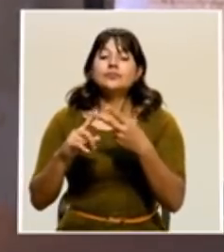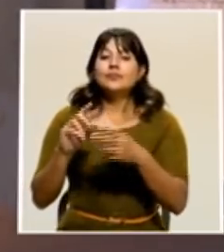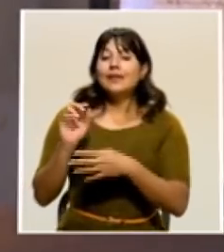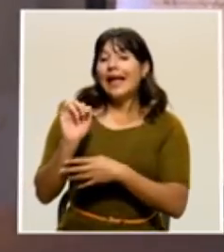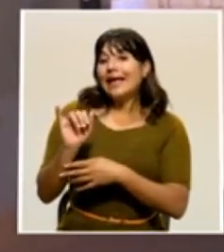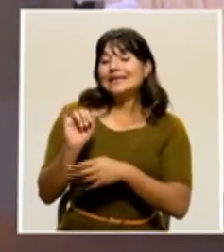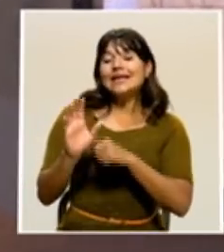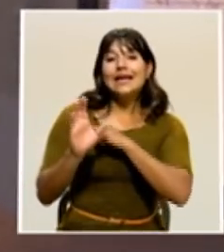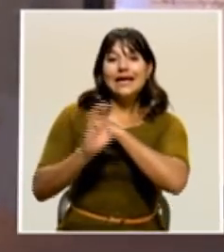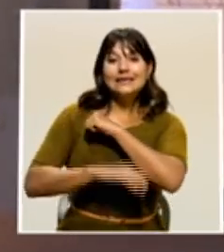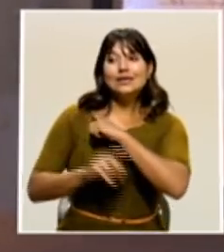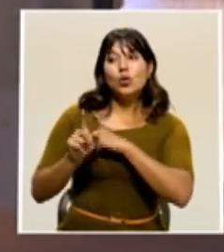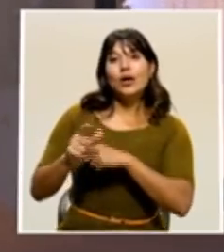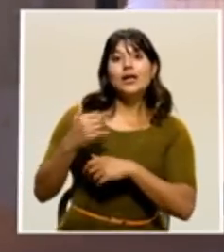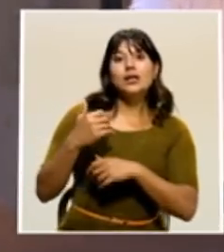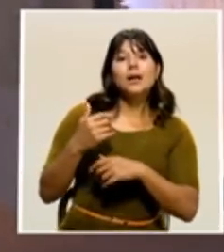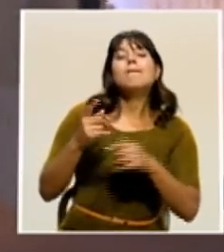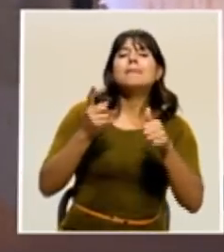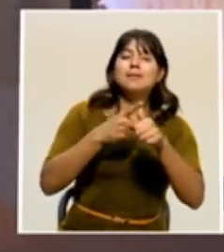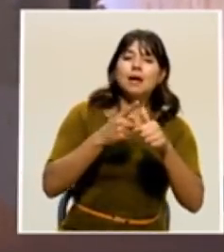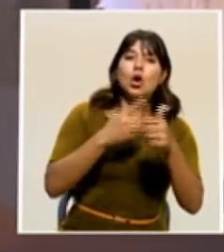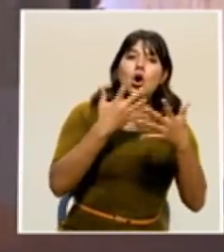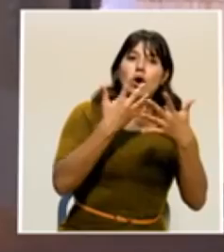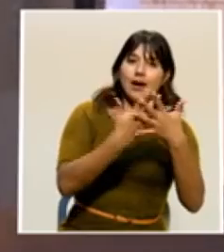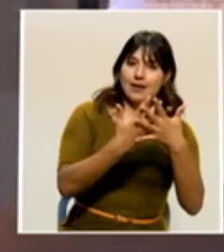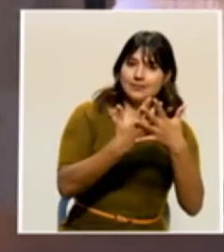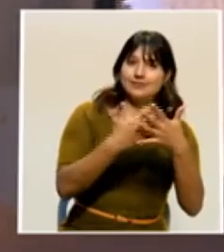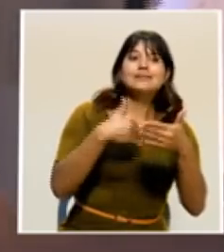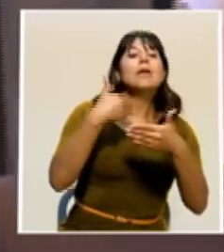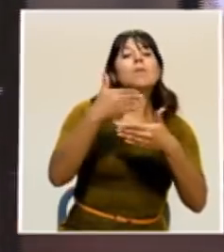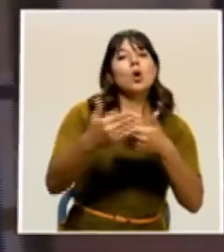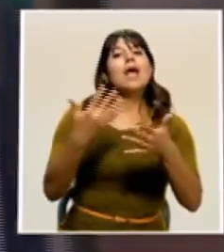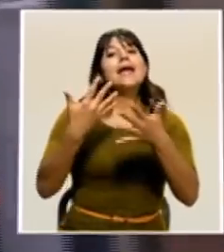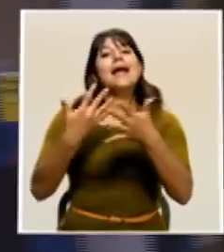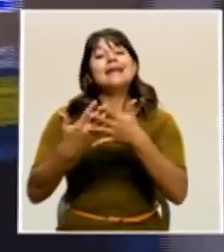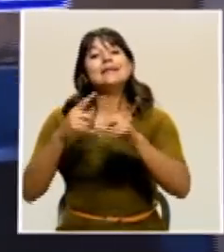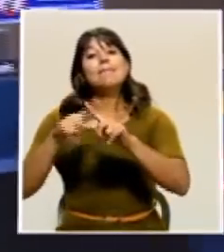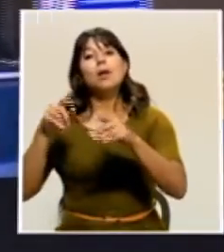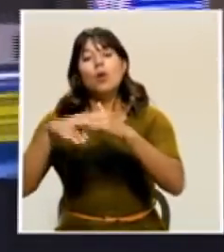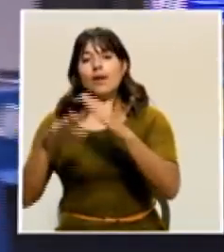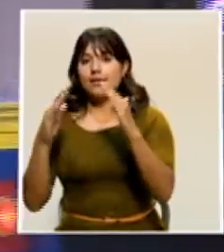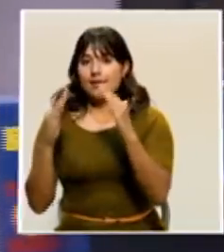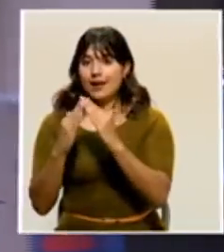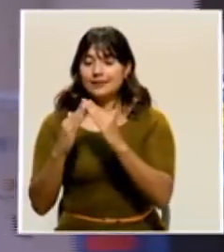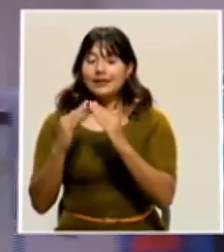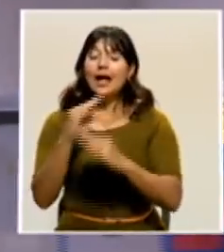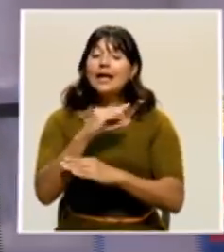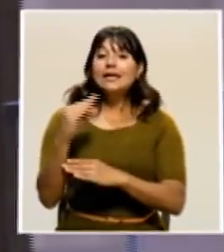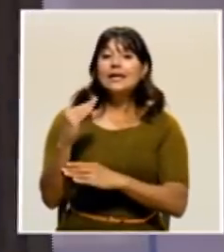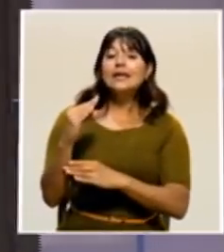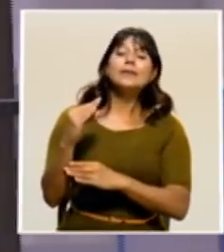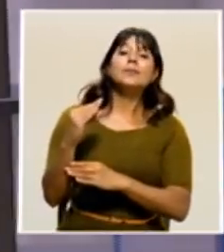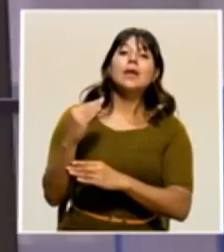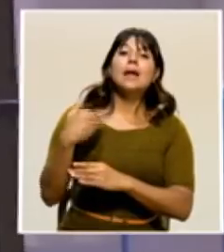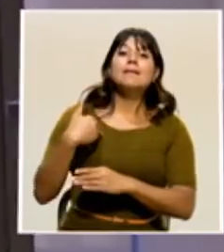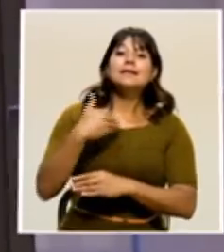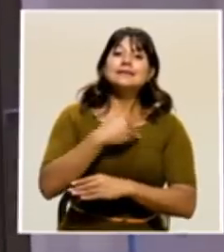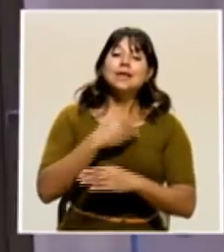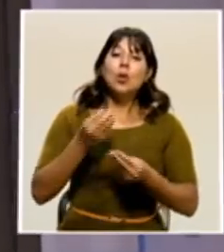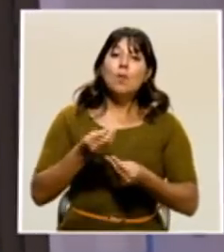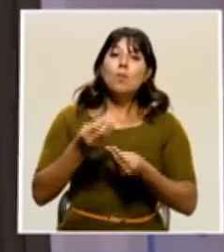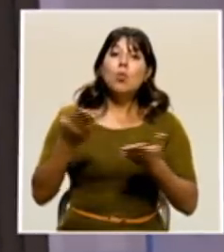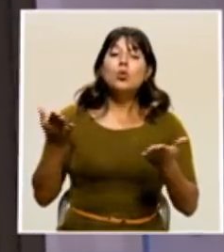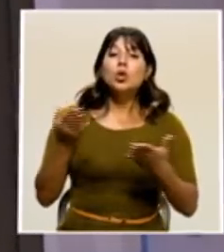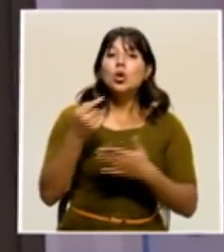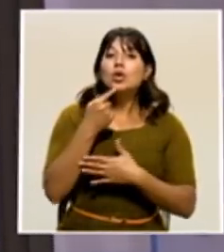medida que tenía antes de esta audiencia, y lo que les decía es que el Ministerio Público estaría confirmando